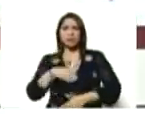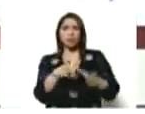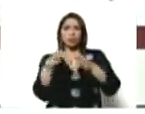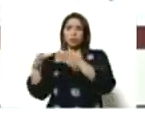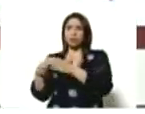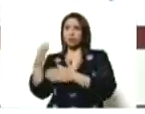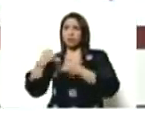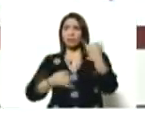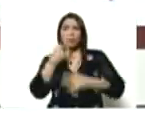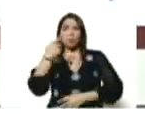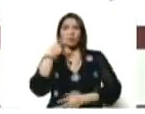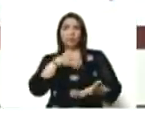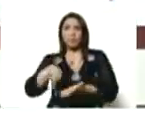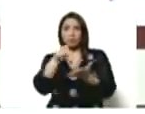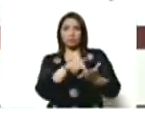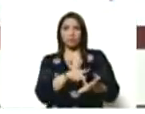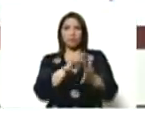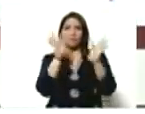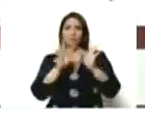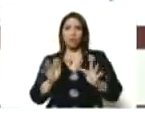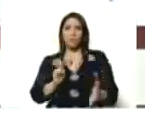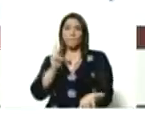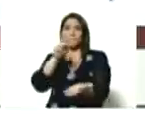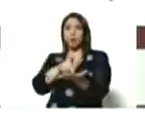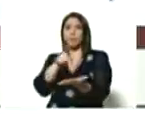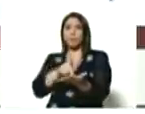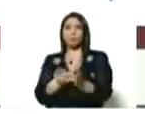políticos participarán de manera presencial.